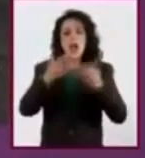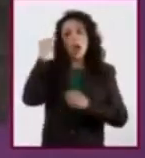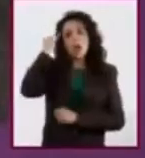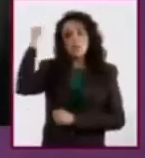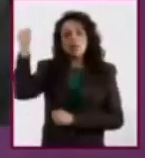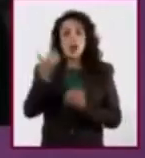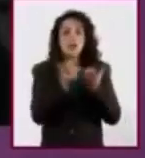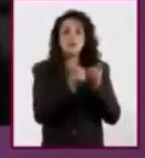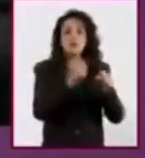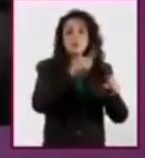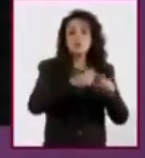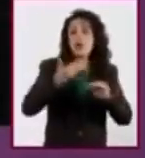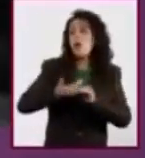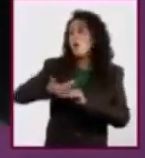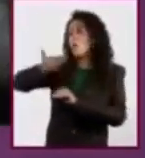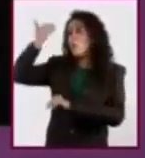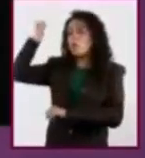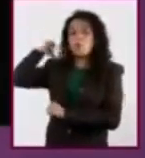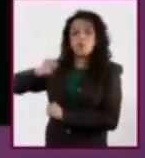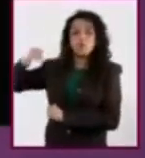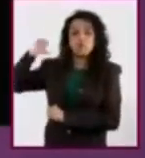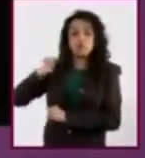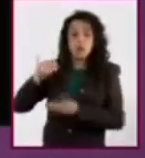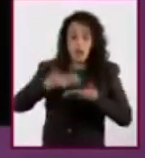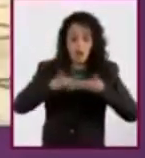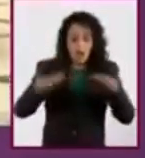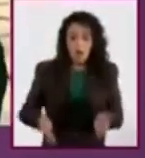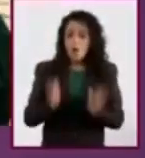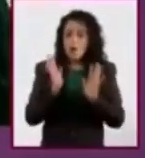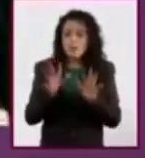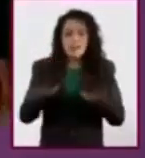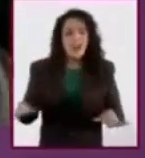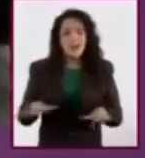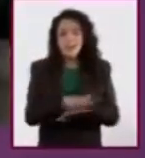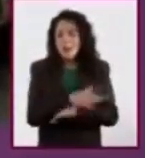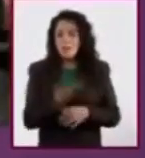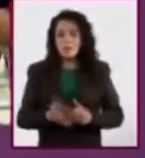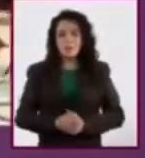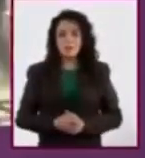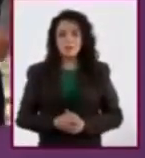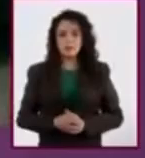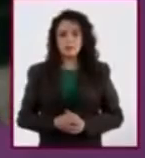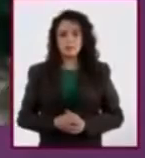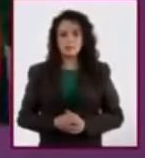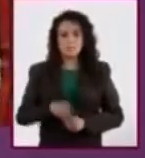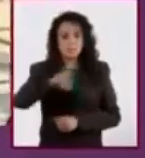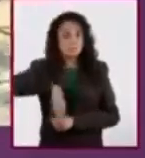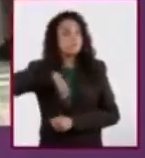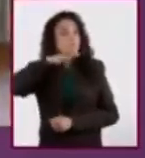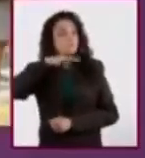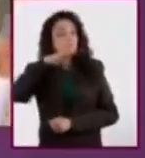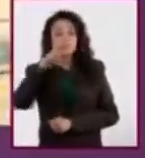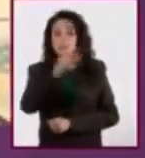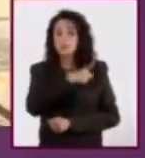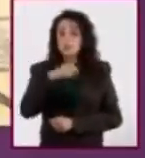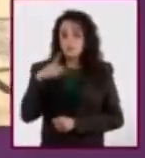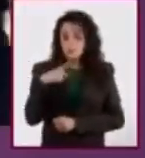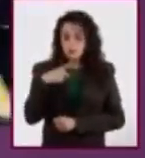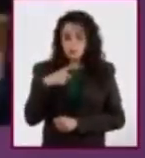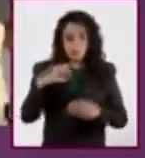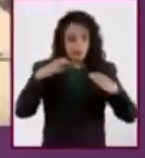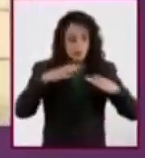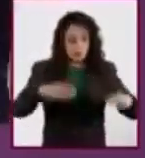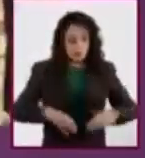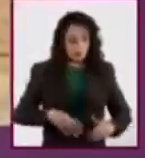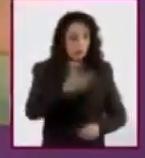otras épocas y darnos cuenta que han cambiado. No hay que perder de vista que, aun cuando fisiológicamente hombres y